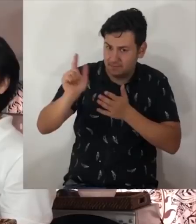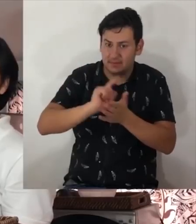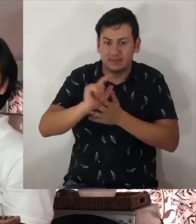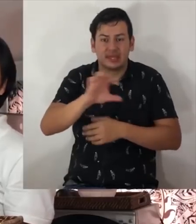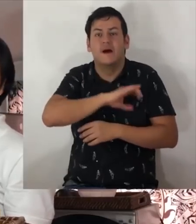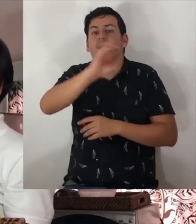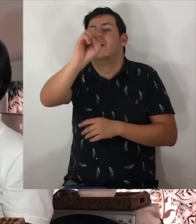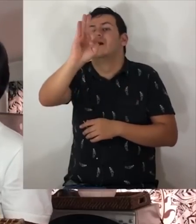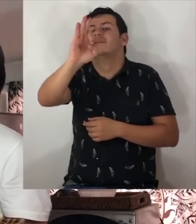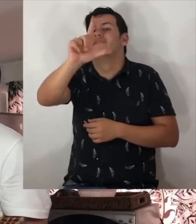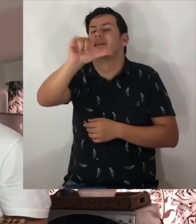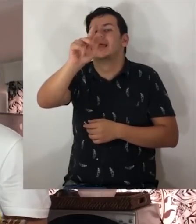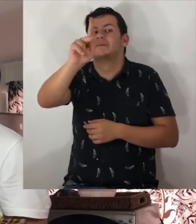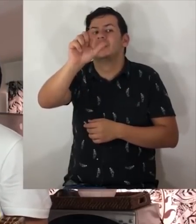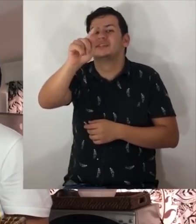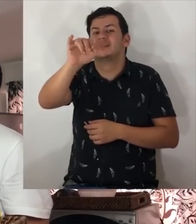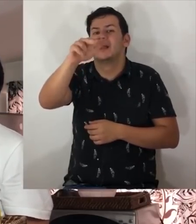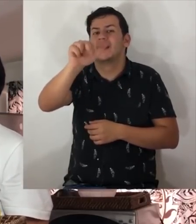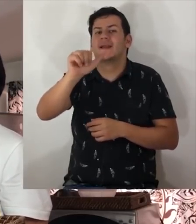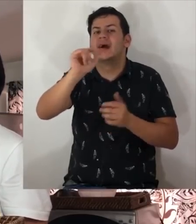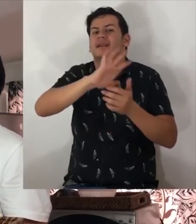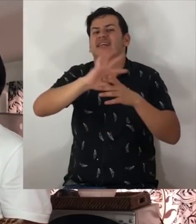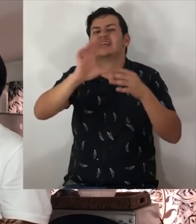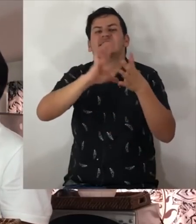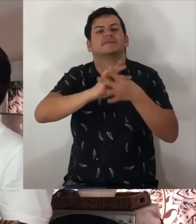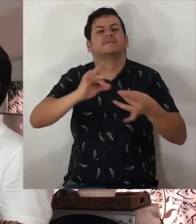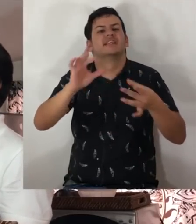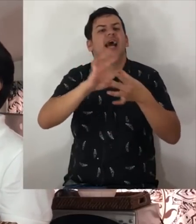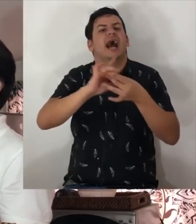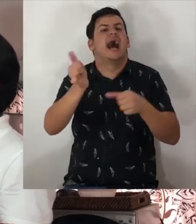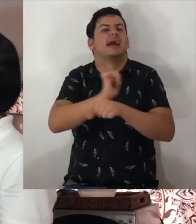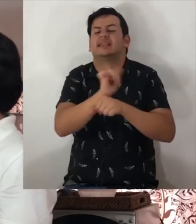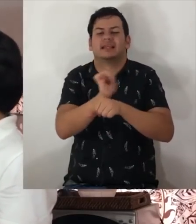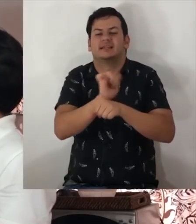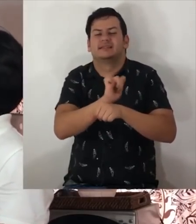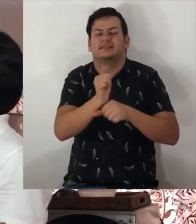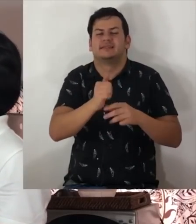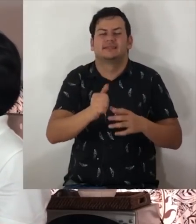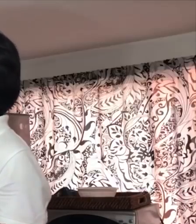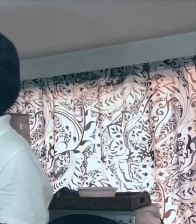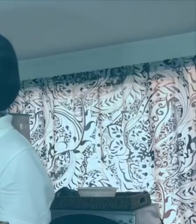Vámonos con nuestra querida Ofelia Pastrana, la explicatriz.